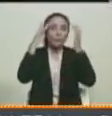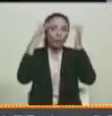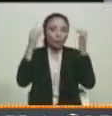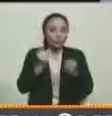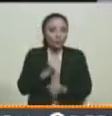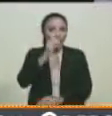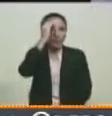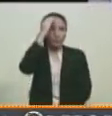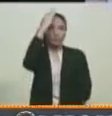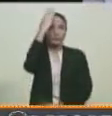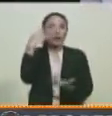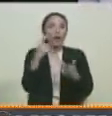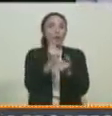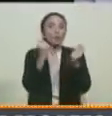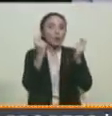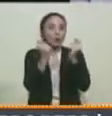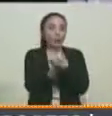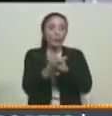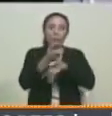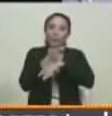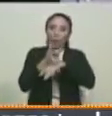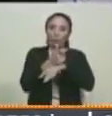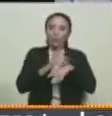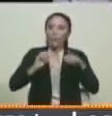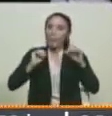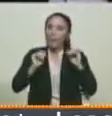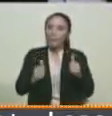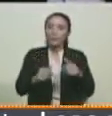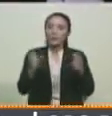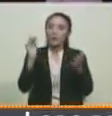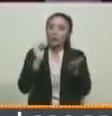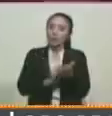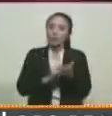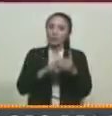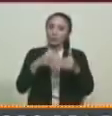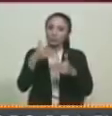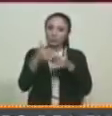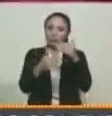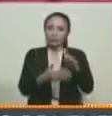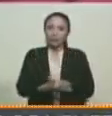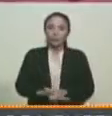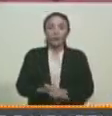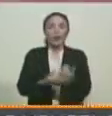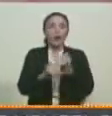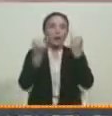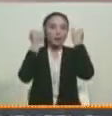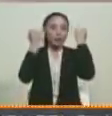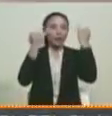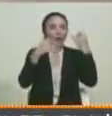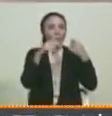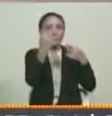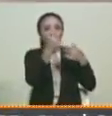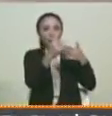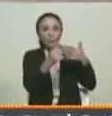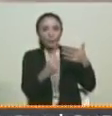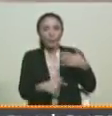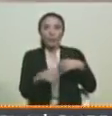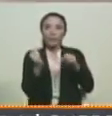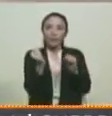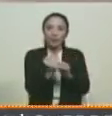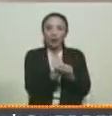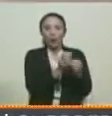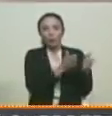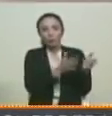nuevo gobierno, para un nuevo comienzo, para reforzar las líneas principales de ejecución,